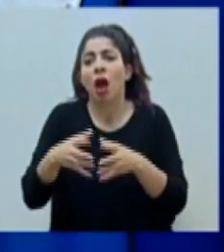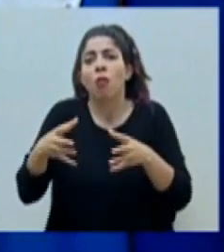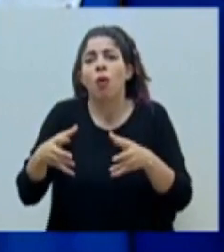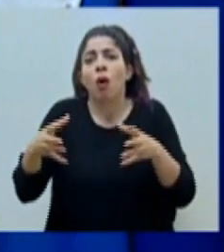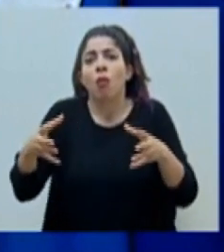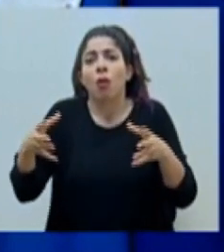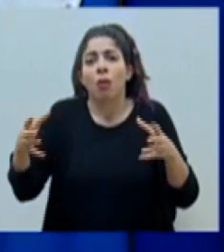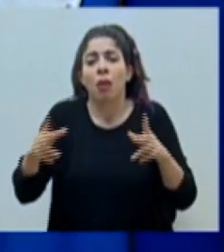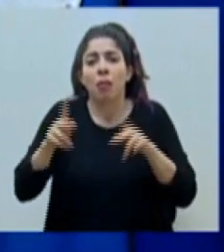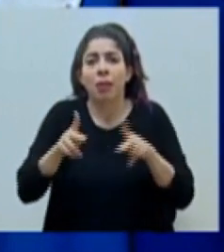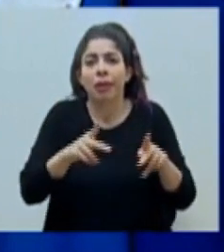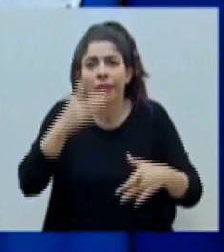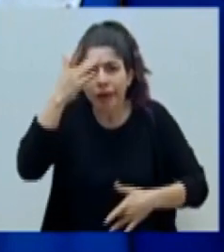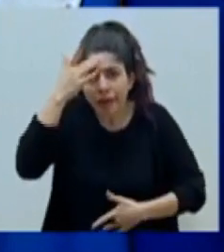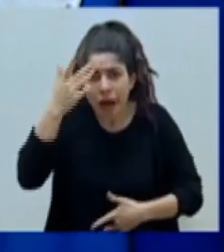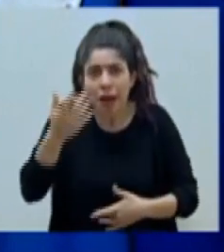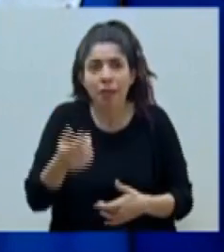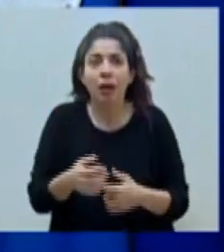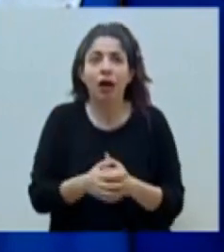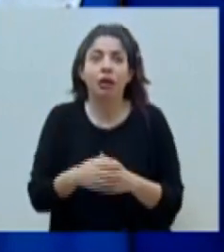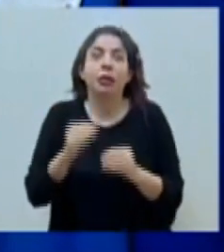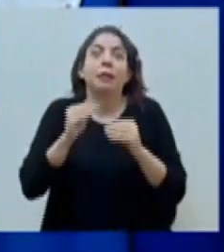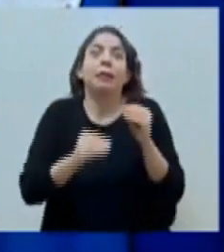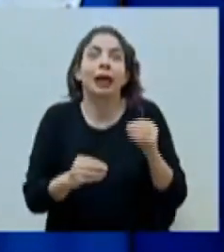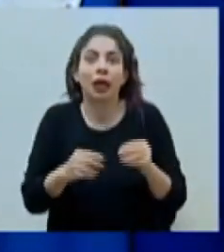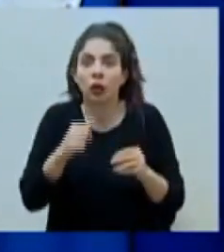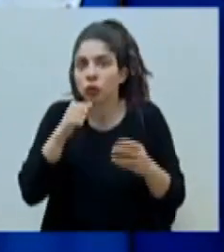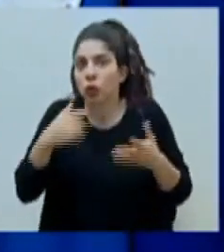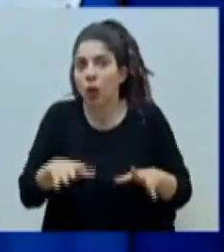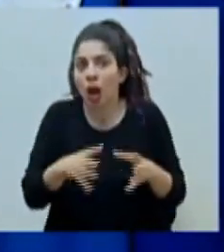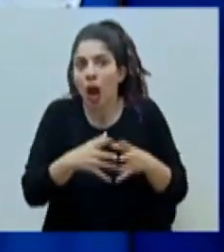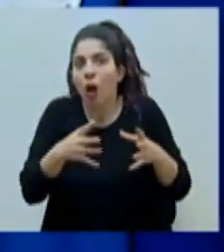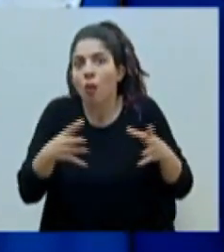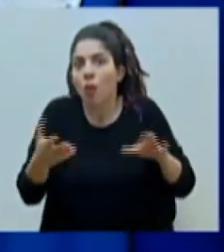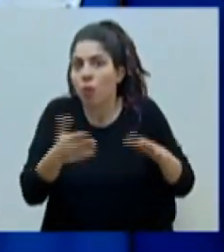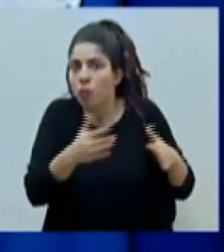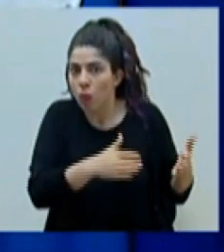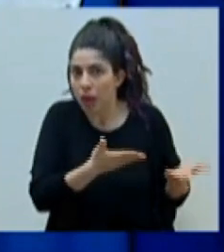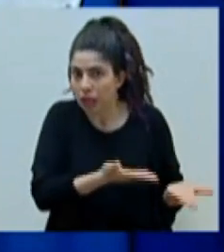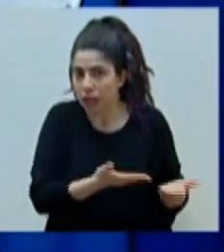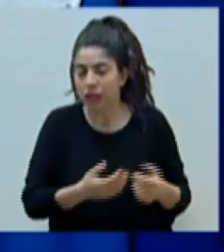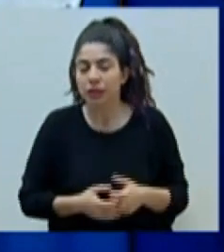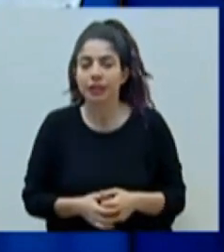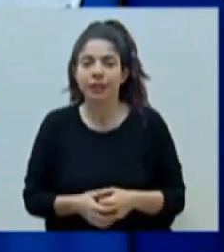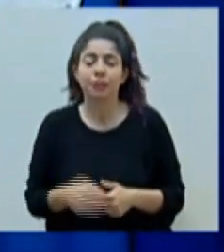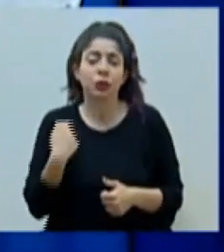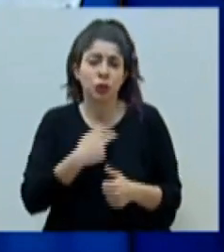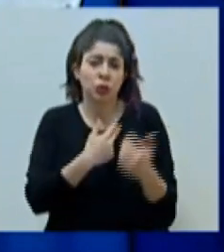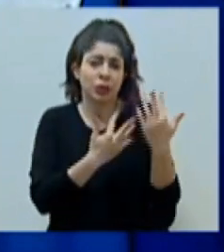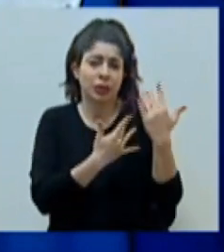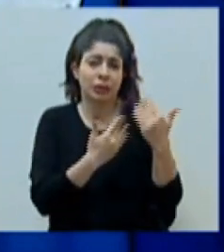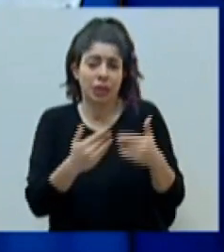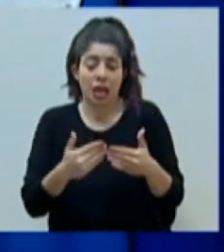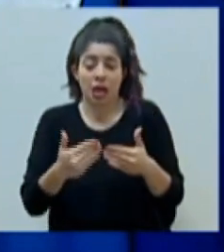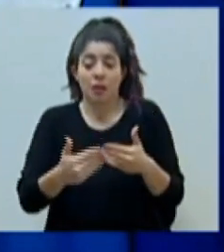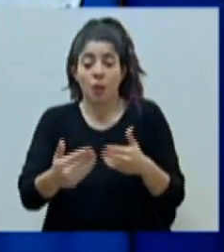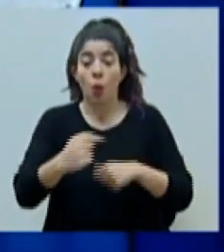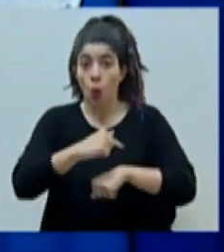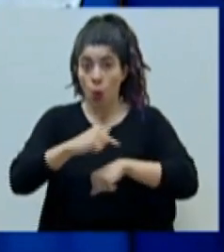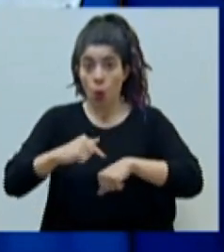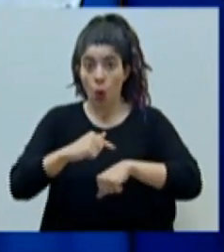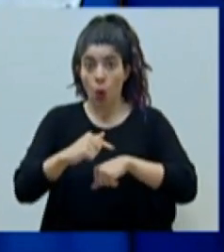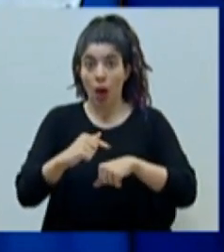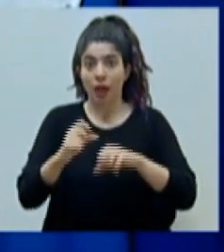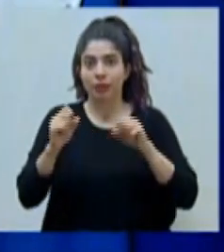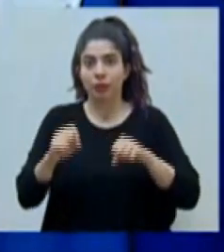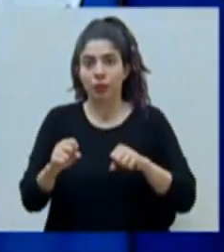las personas contagiadas, menos aún en las personas o en los decesos. Esperamos en las próximas horas ya